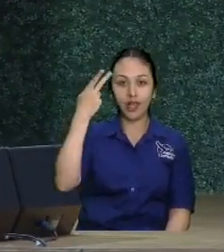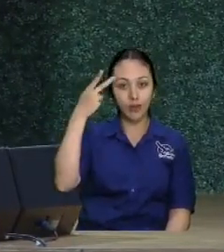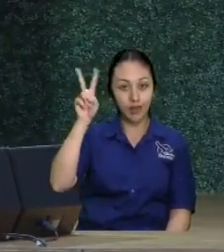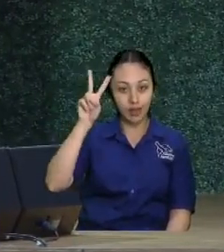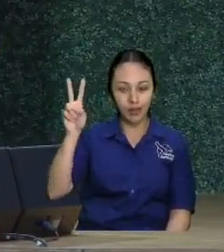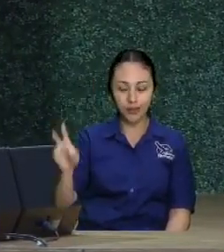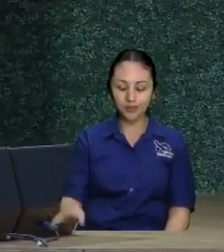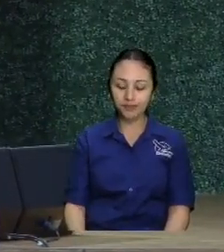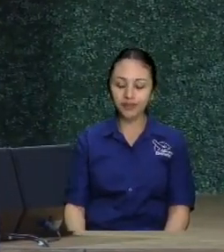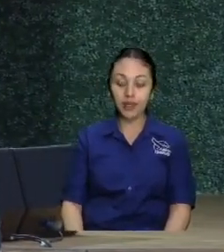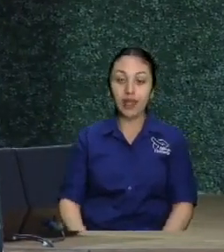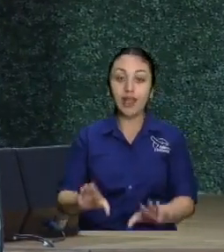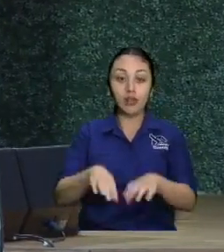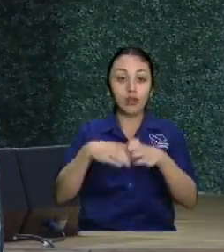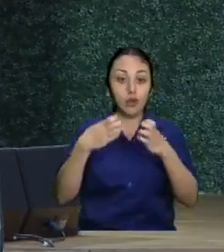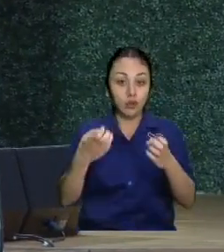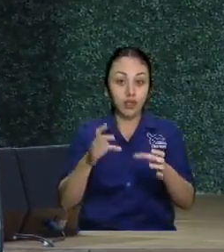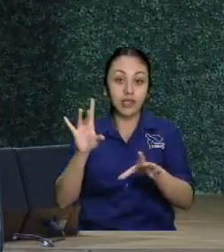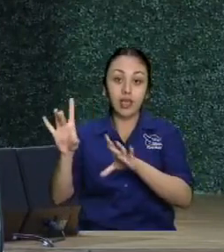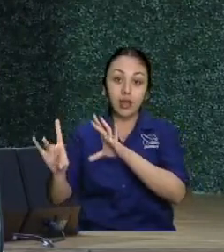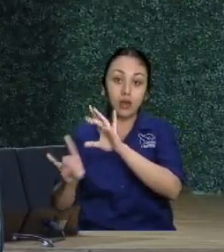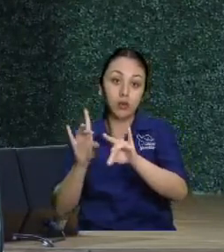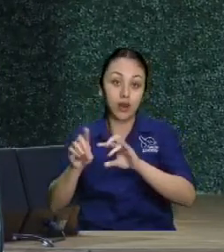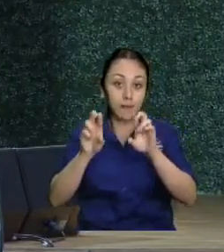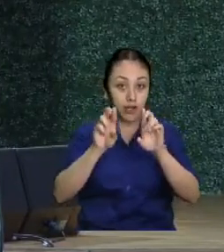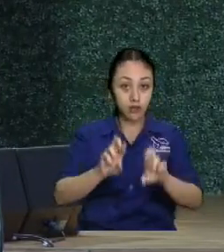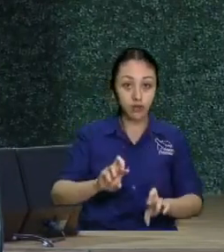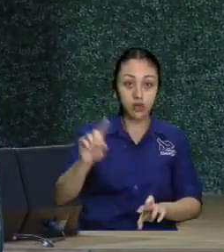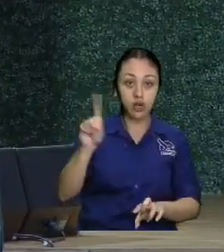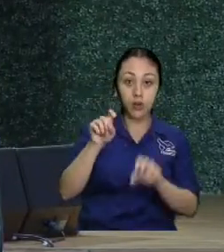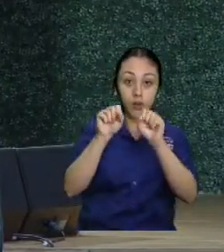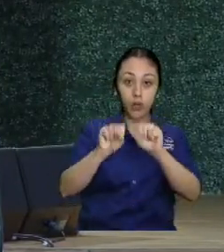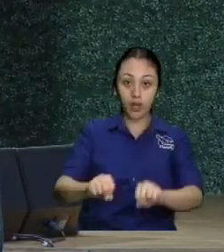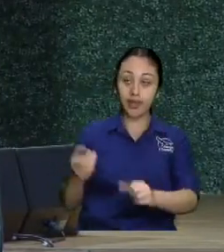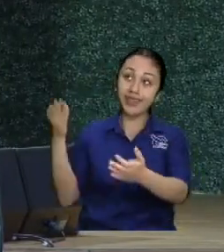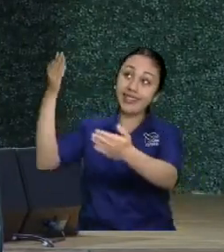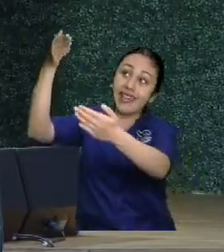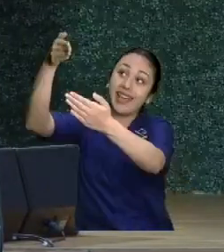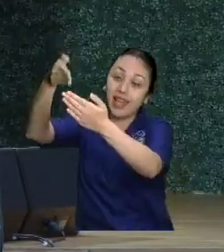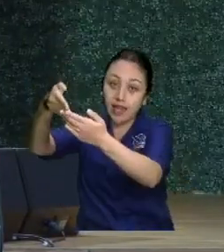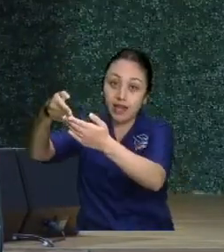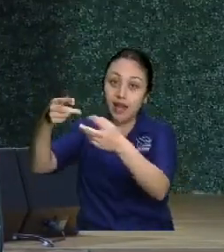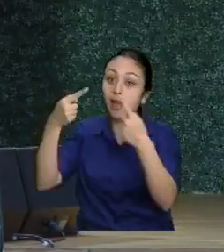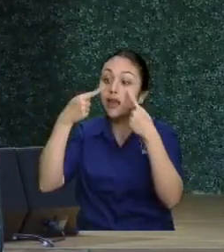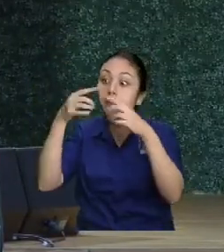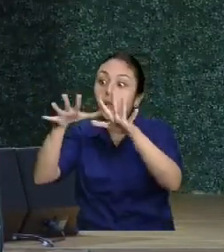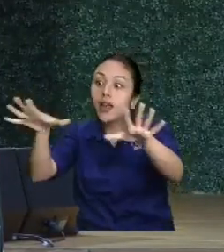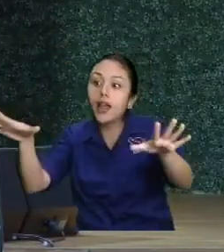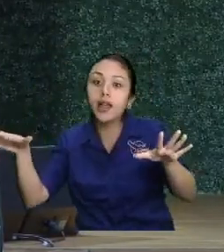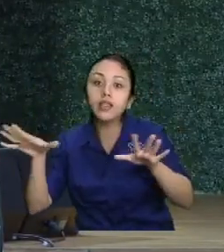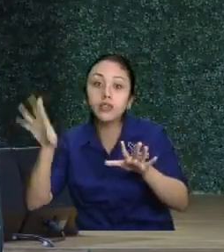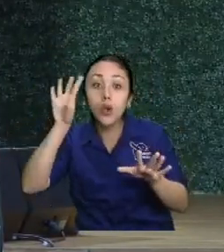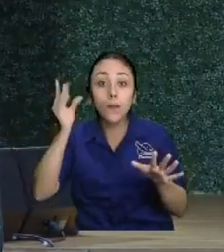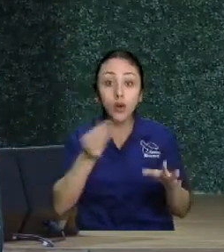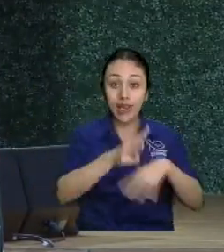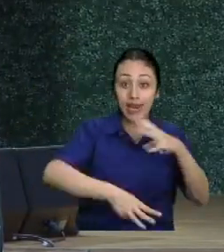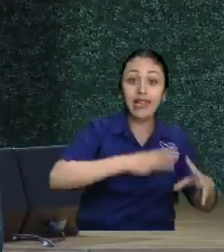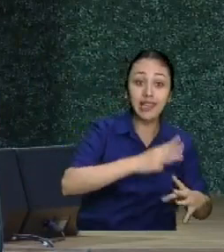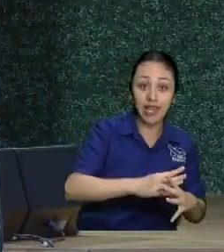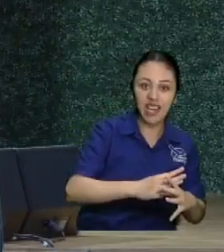puede ir al paraíso, porque cuando se fue de aquí se fue airado, amargado con su